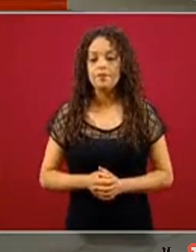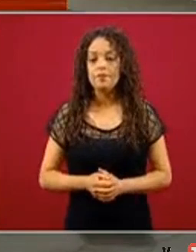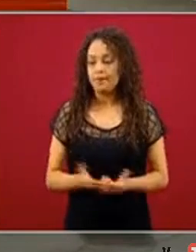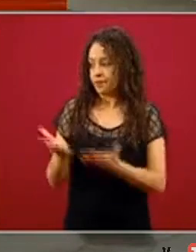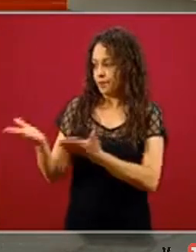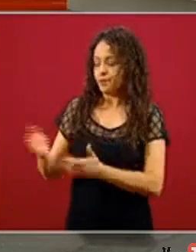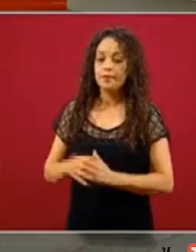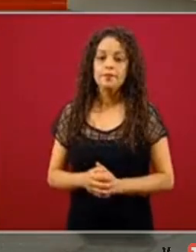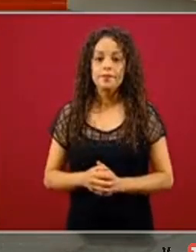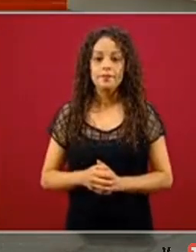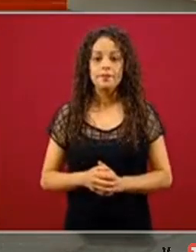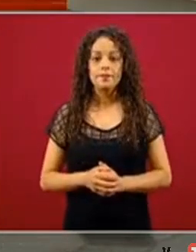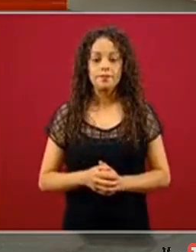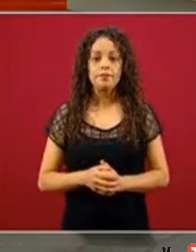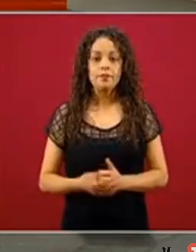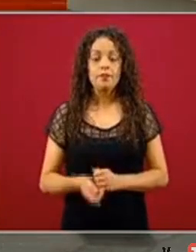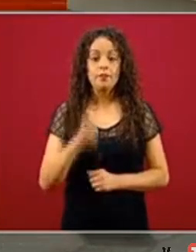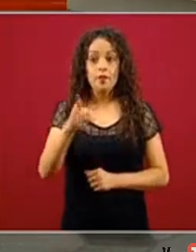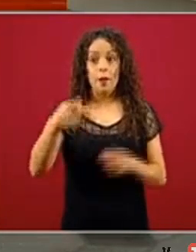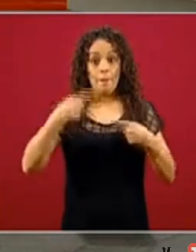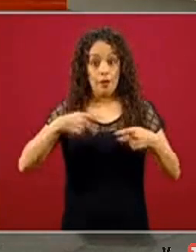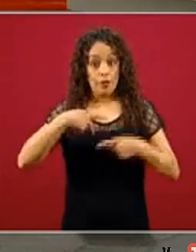esté preparado para dar este tipo